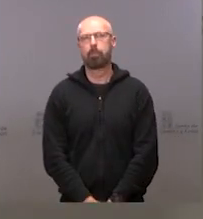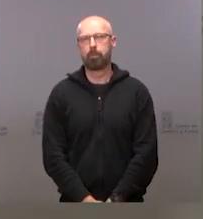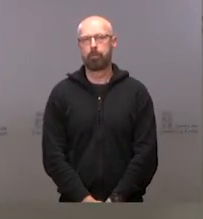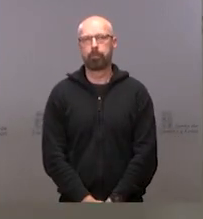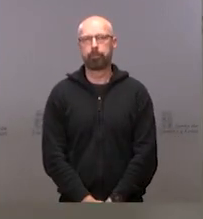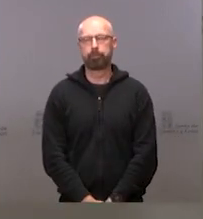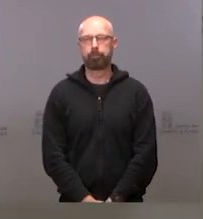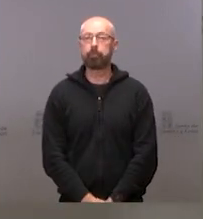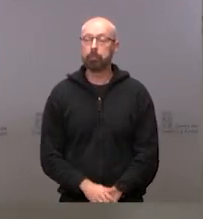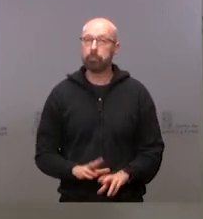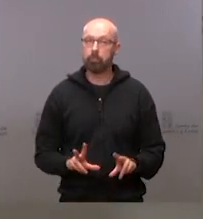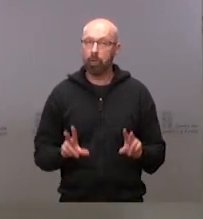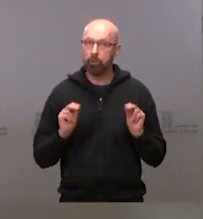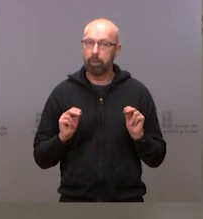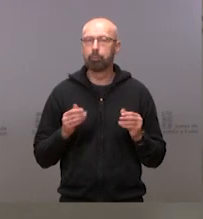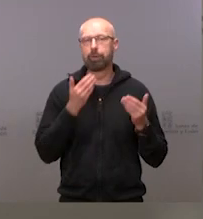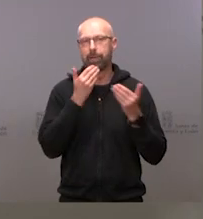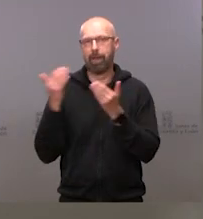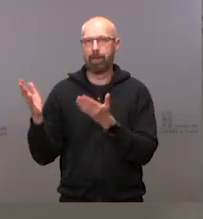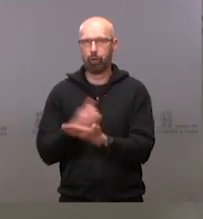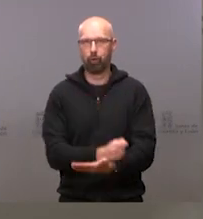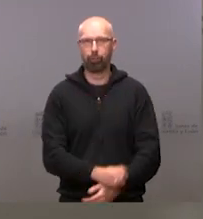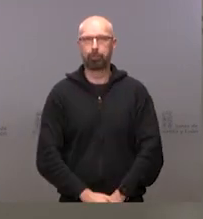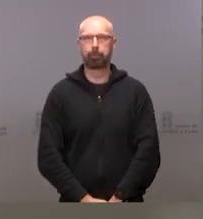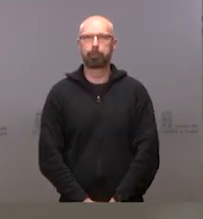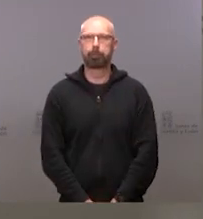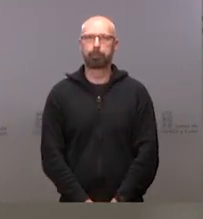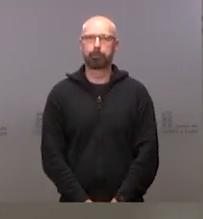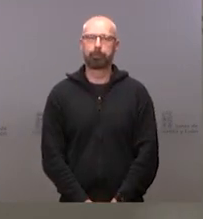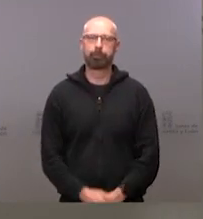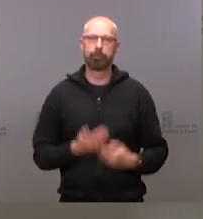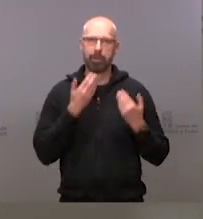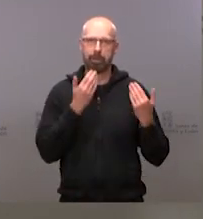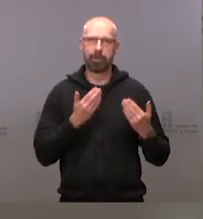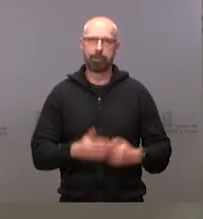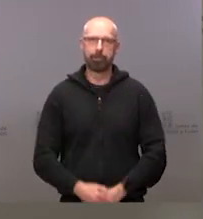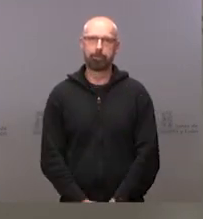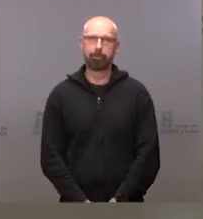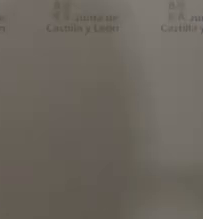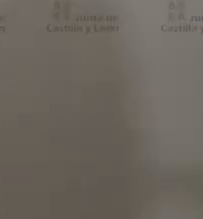pues creo que ahora ya sí terminamos muchas gracias a todos muchas gracias